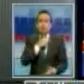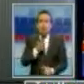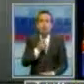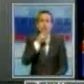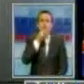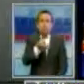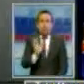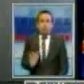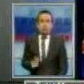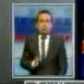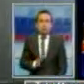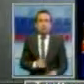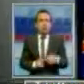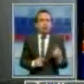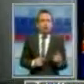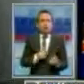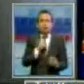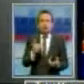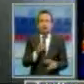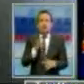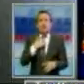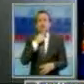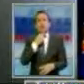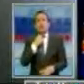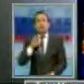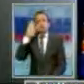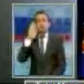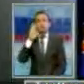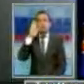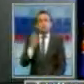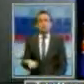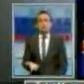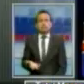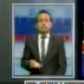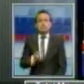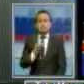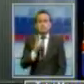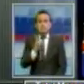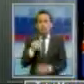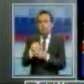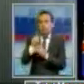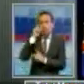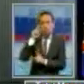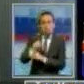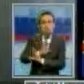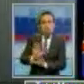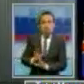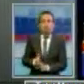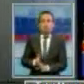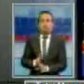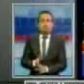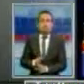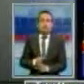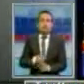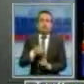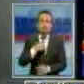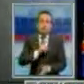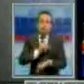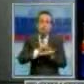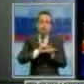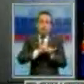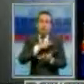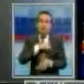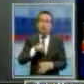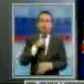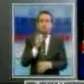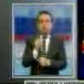la disposición de ser candidato. Algunos querían ser candidatos y la verdad es que no les fue bien nomás, pues. Ya. Además que más allá de lo local, lo que yo creo es que hay gente